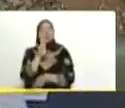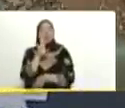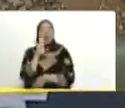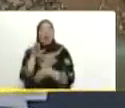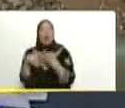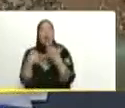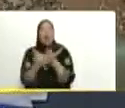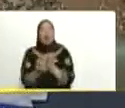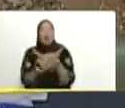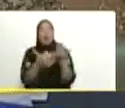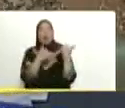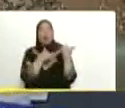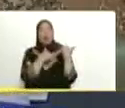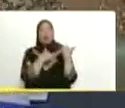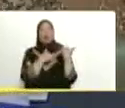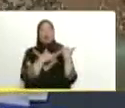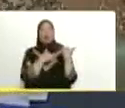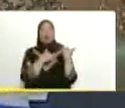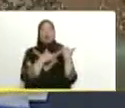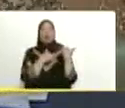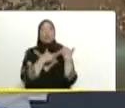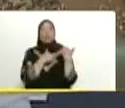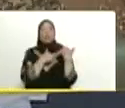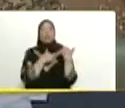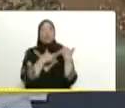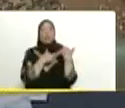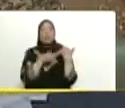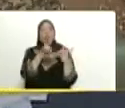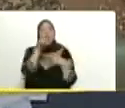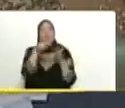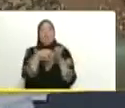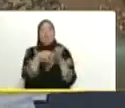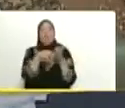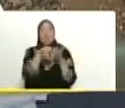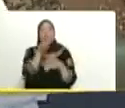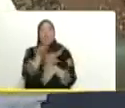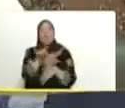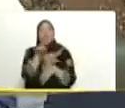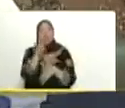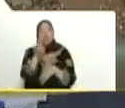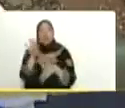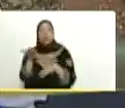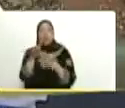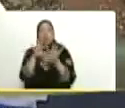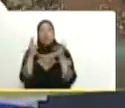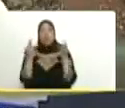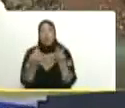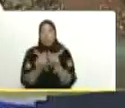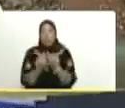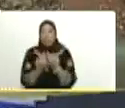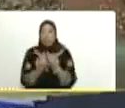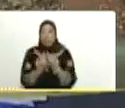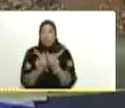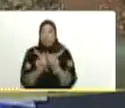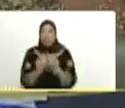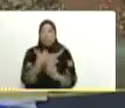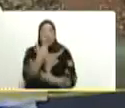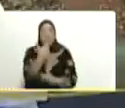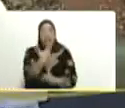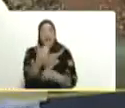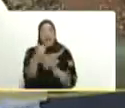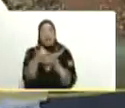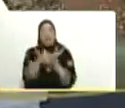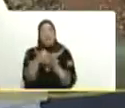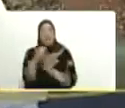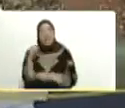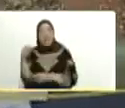ellos directamente impacta en 1.642 familias, pero indirectamente son 3.000.